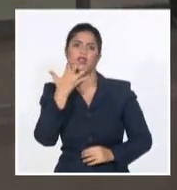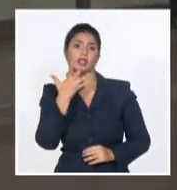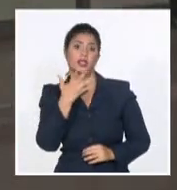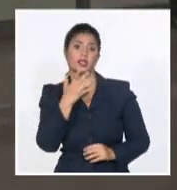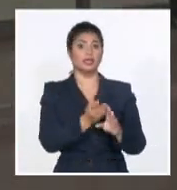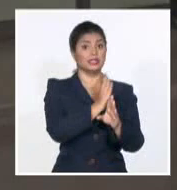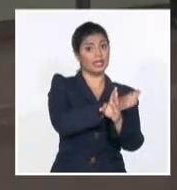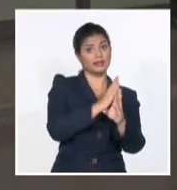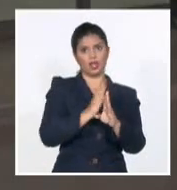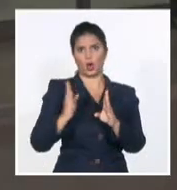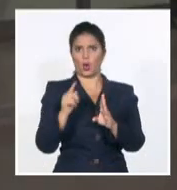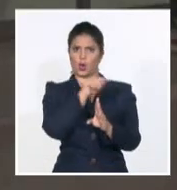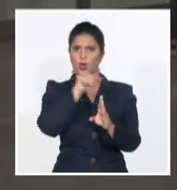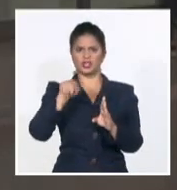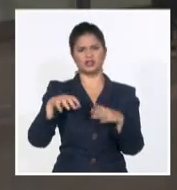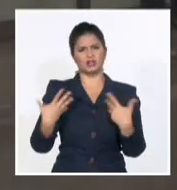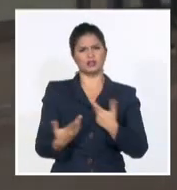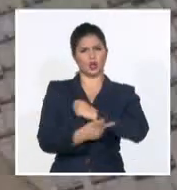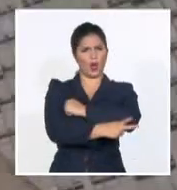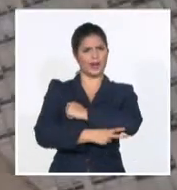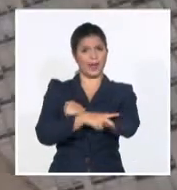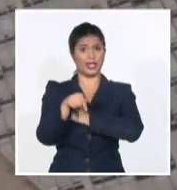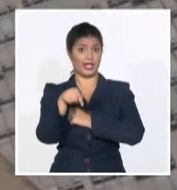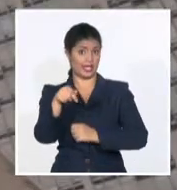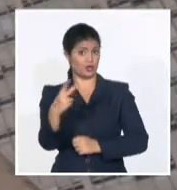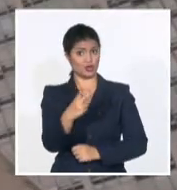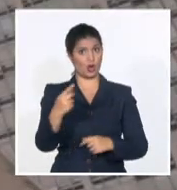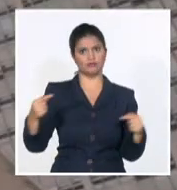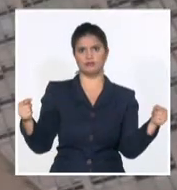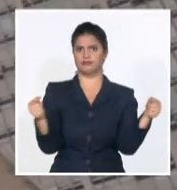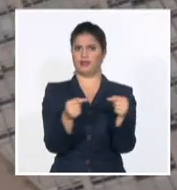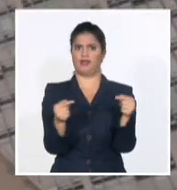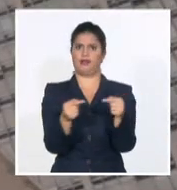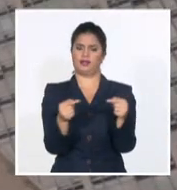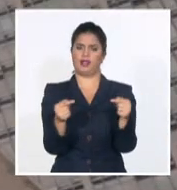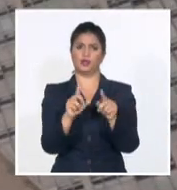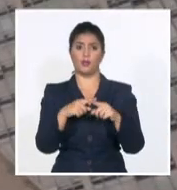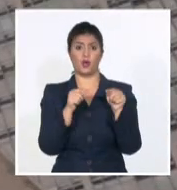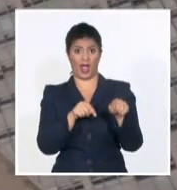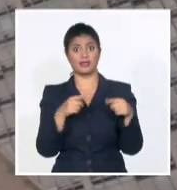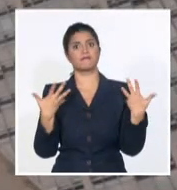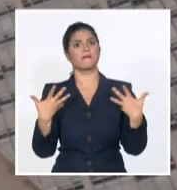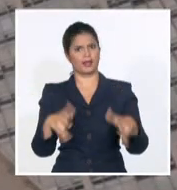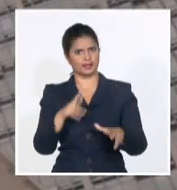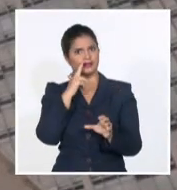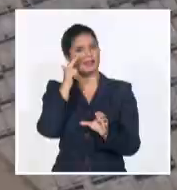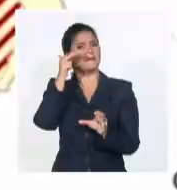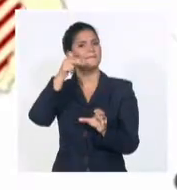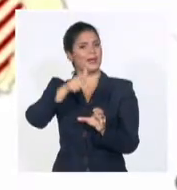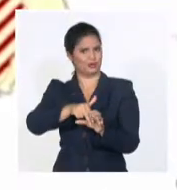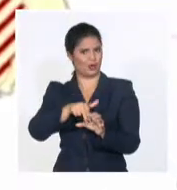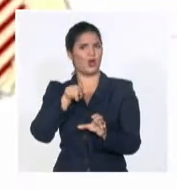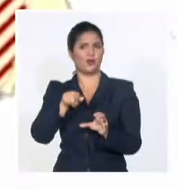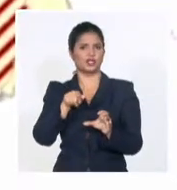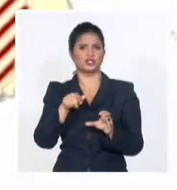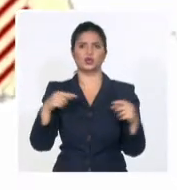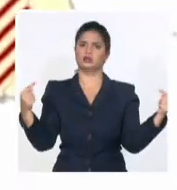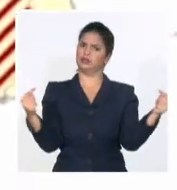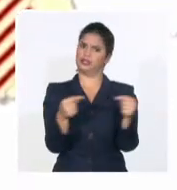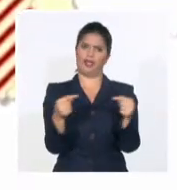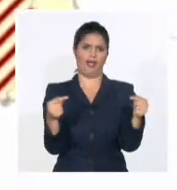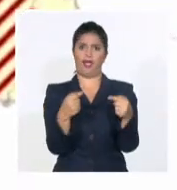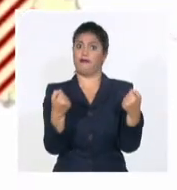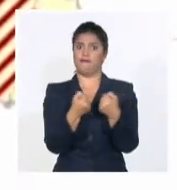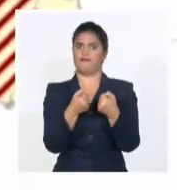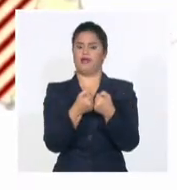marítimas, cuyo fondo oceánico contiene abundantes reservas de petróleo. Una de las propuestas a votar por la ciudadanía venezolana